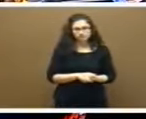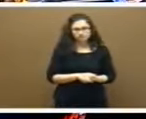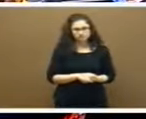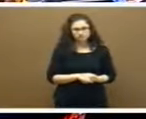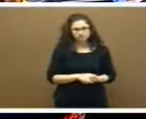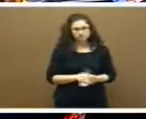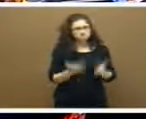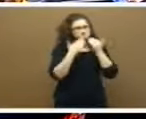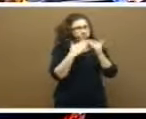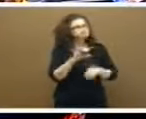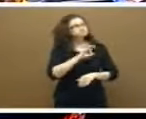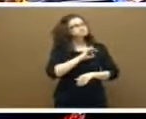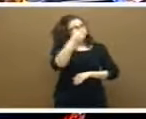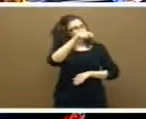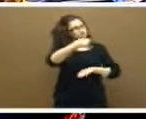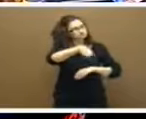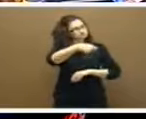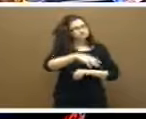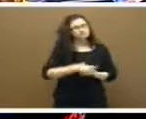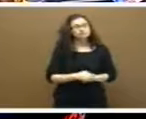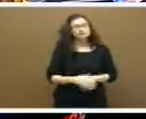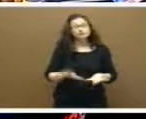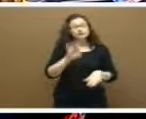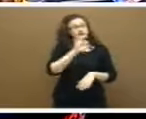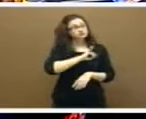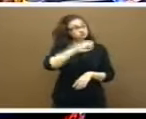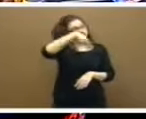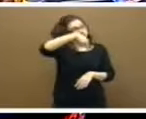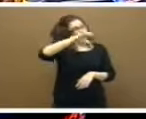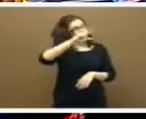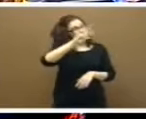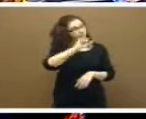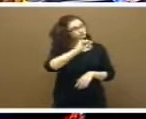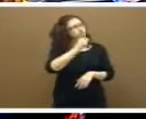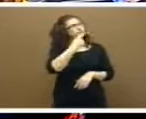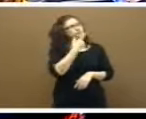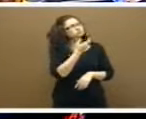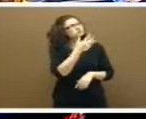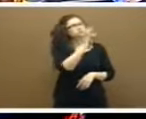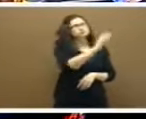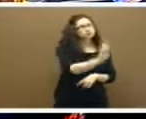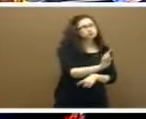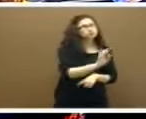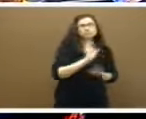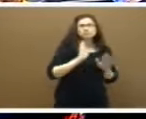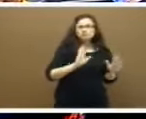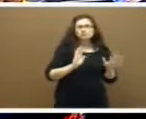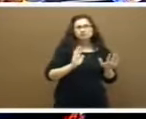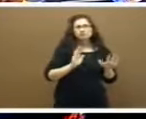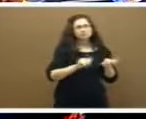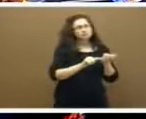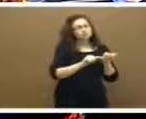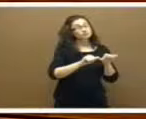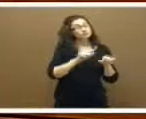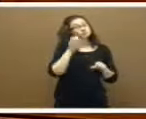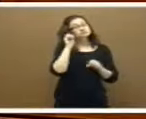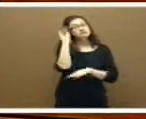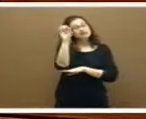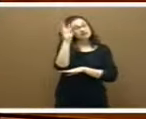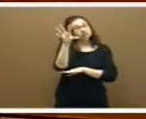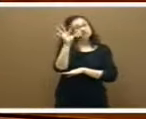Sí. Gracias, señor presidente. Señor Nevado, puede decir que no es positiva, pero tampoco fueron positivas las declaraciones que hizo la